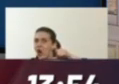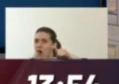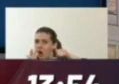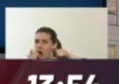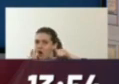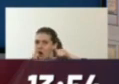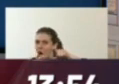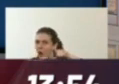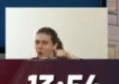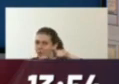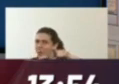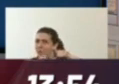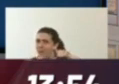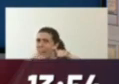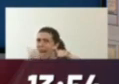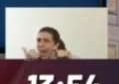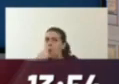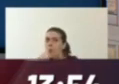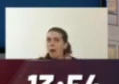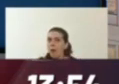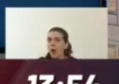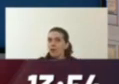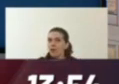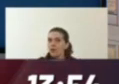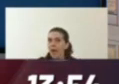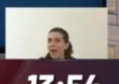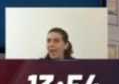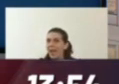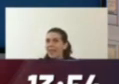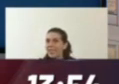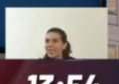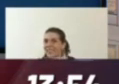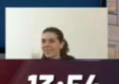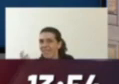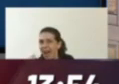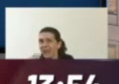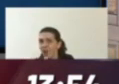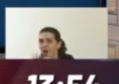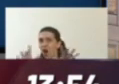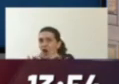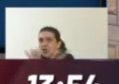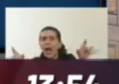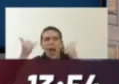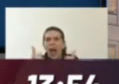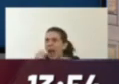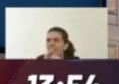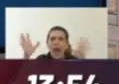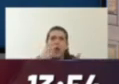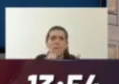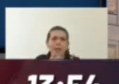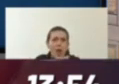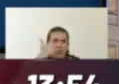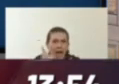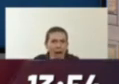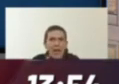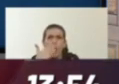por la irradiación de Buenos Aires. ¿Cómo se explica todo esto? Pero esto lo podemos ver en varios lugares, ¿eh? Lo podemos ver claramente en Mendoza, lo podemos